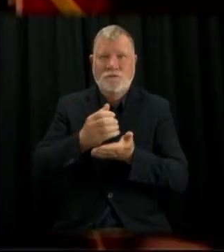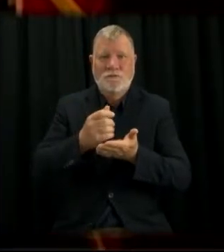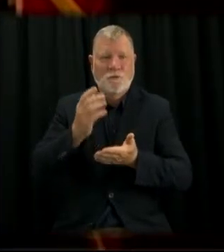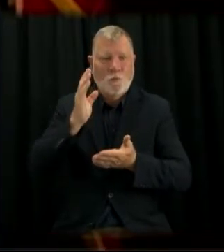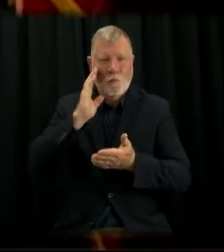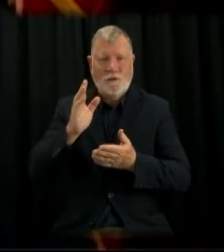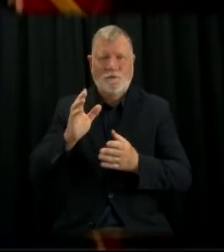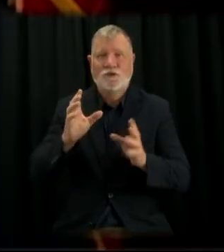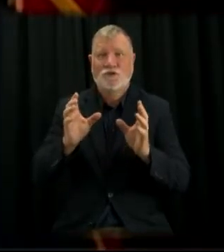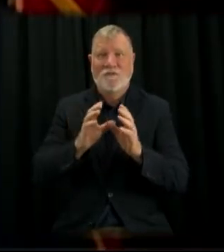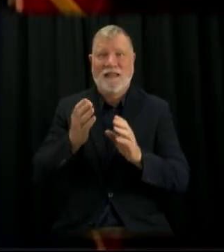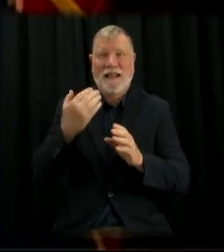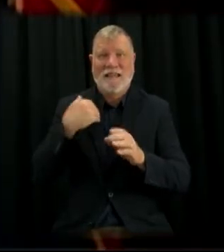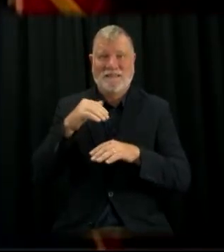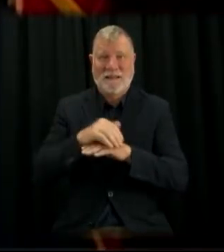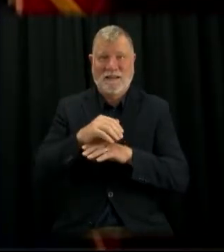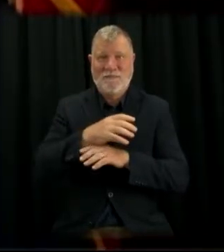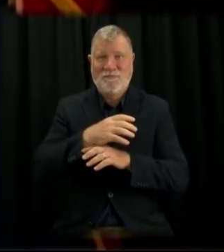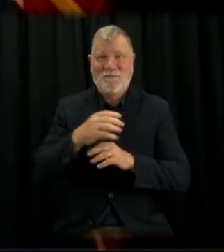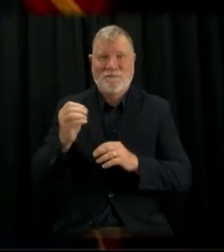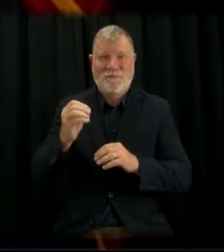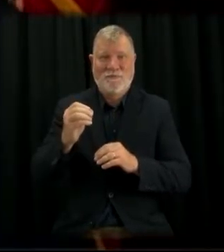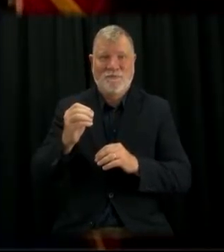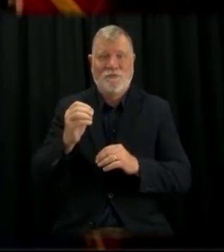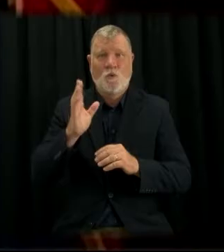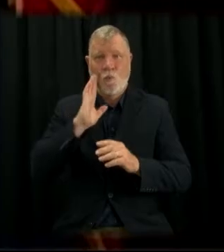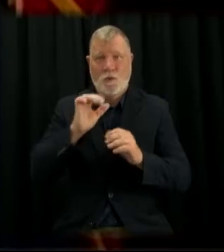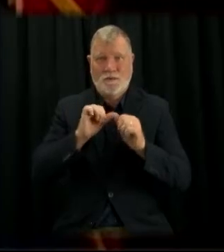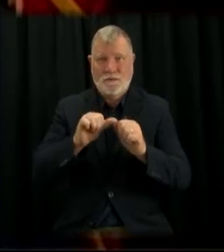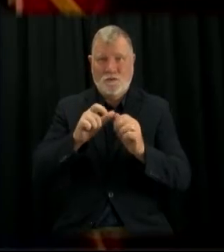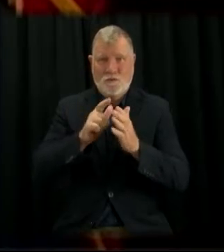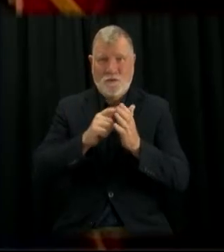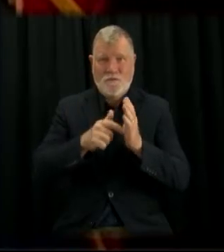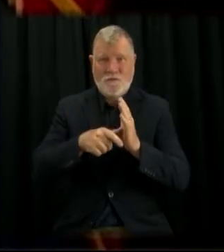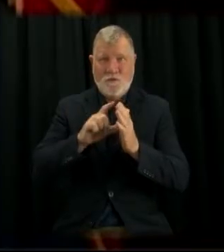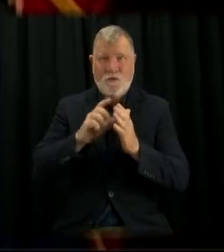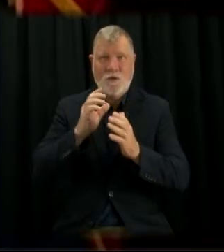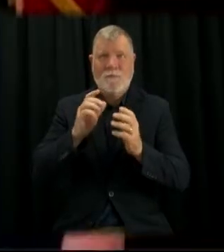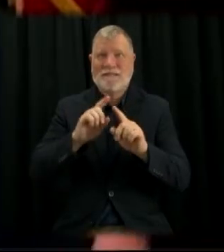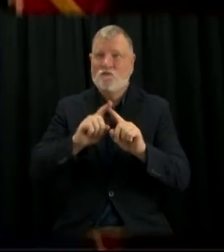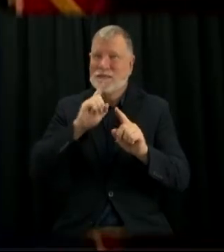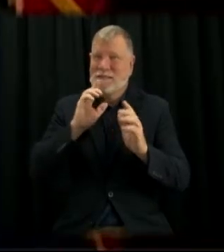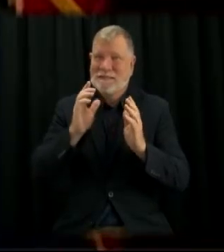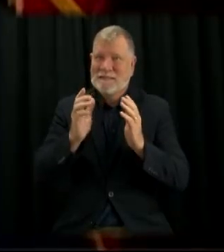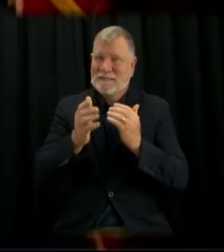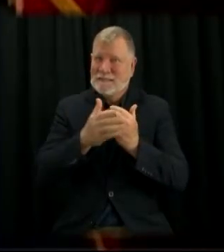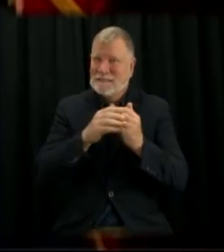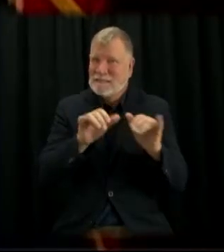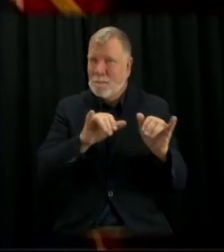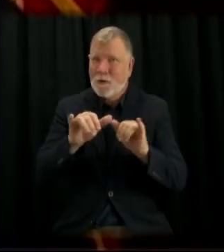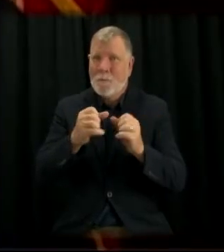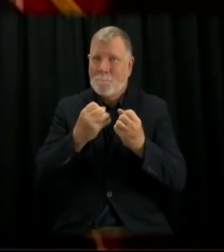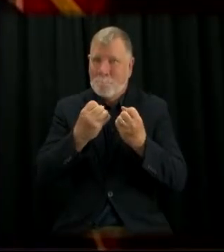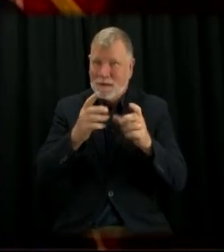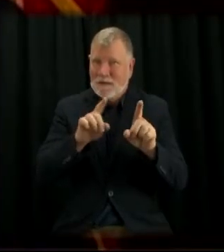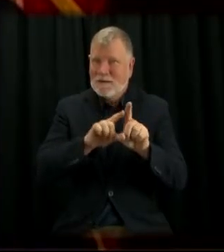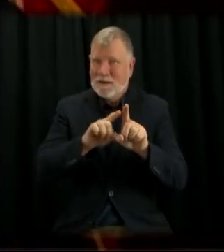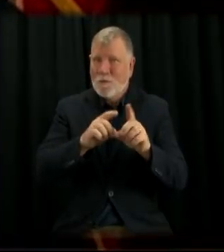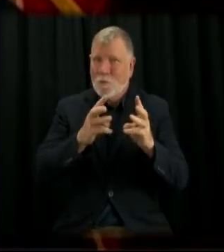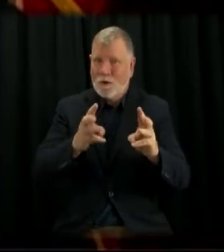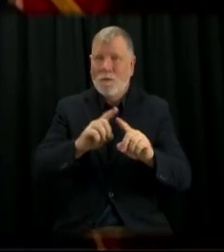el presupuesto propuesto del gobierno no fue certificado anoche, todavía está revisando. Son similares los presupuestos en distintos